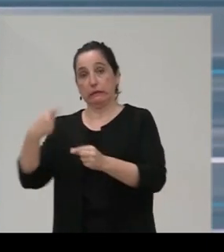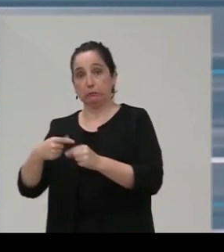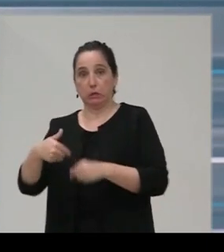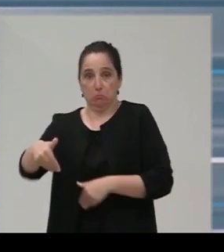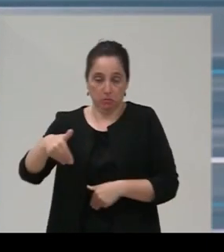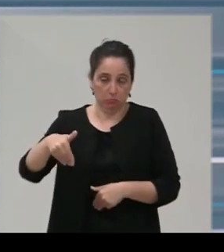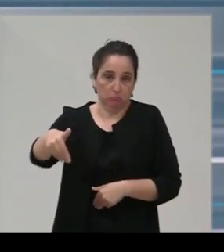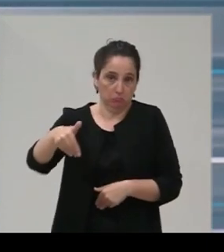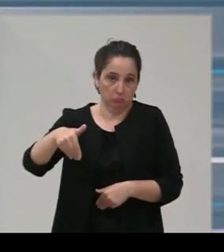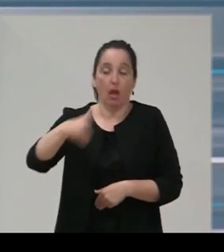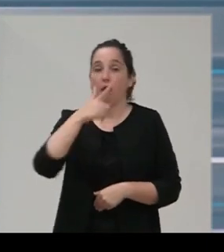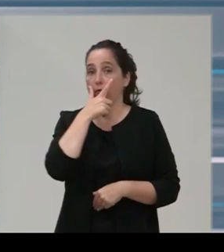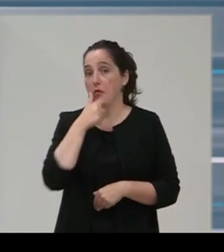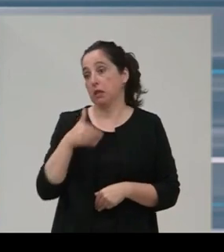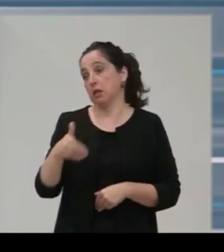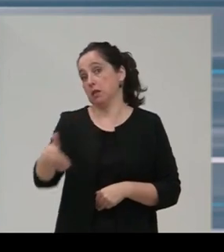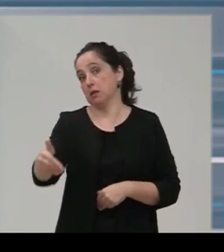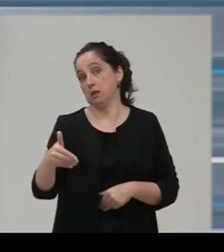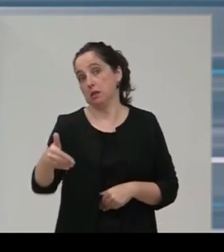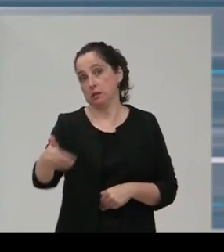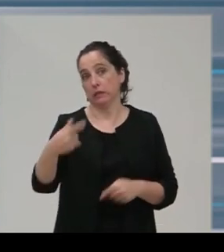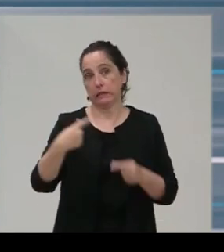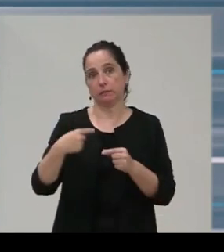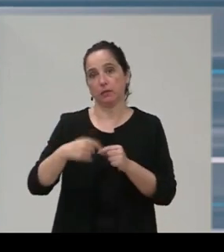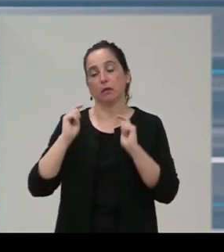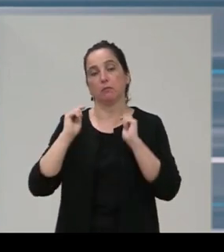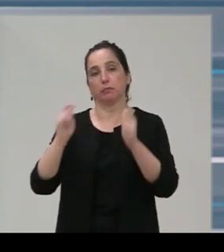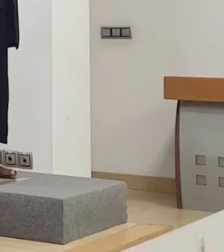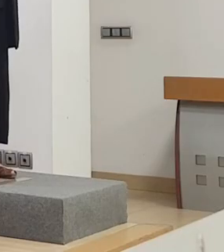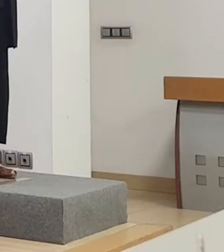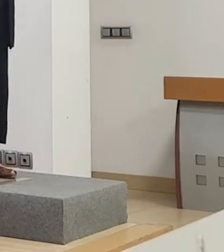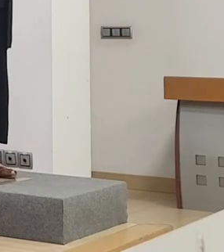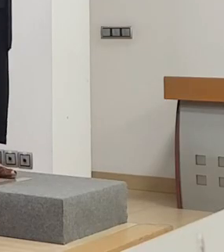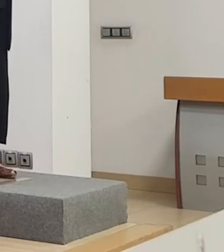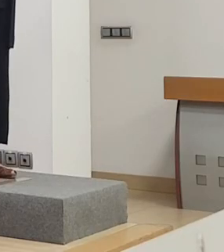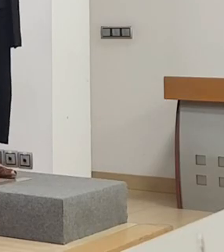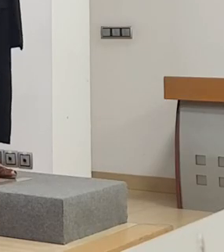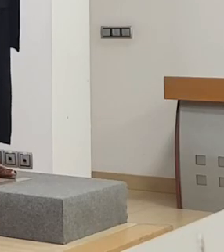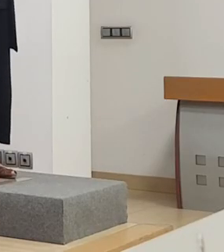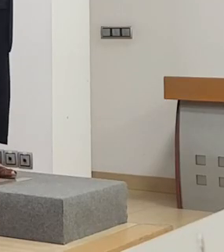pospuesto probablemente al inicio del mes de septiembre y